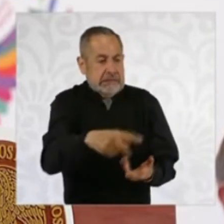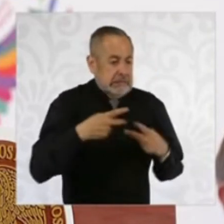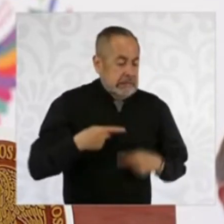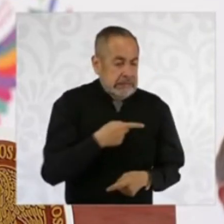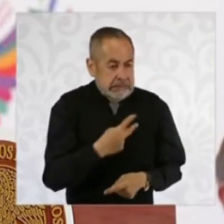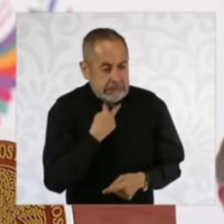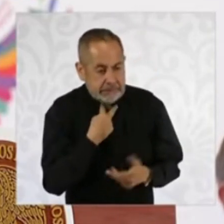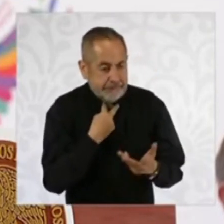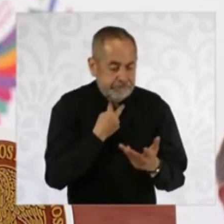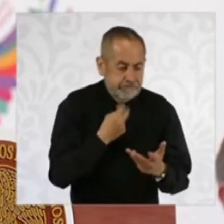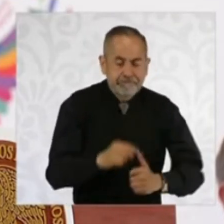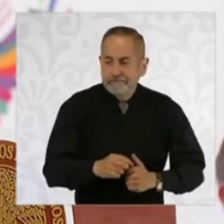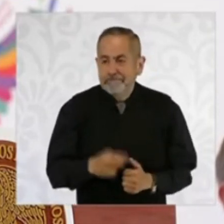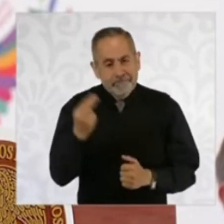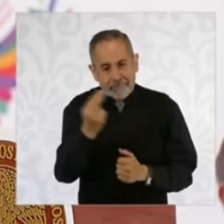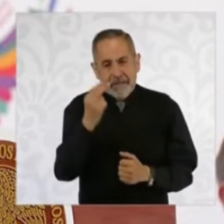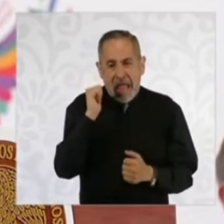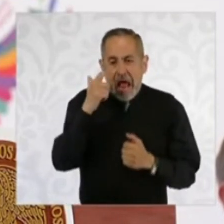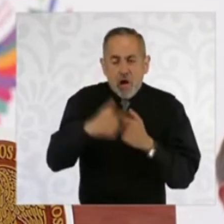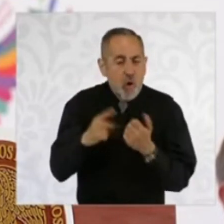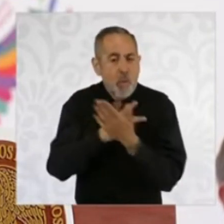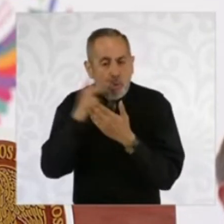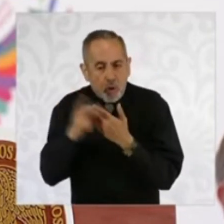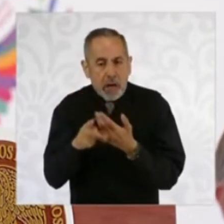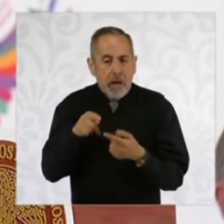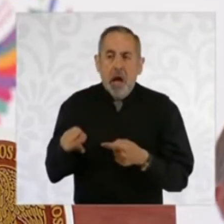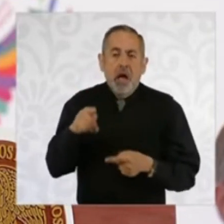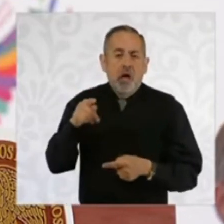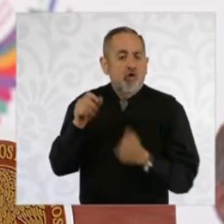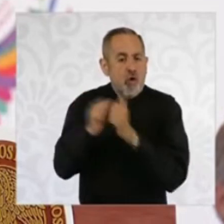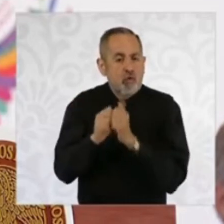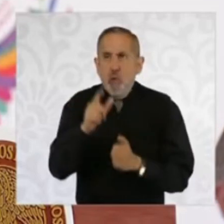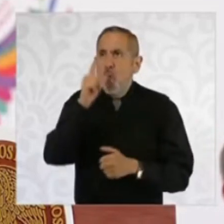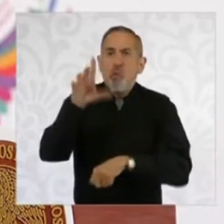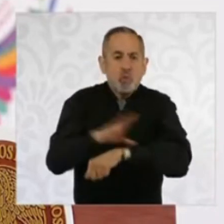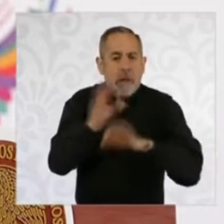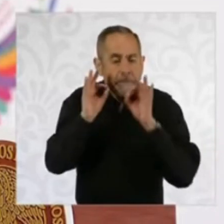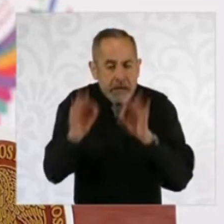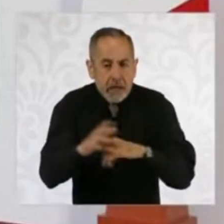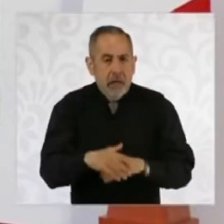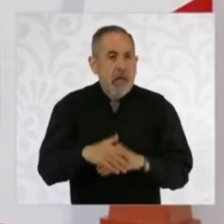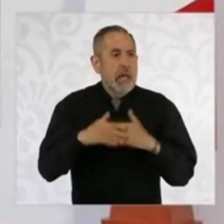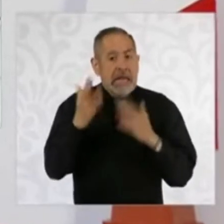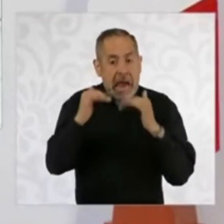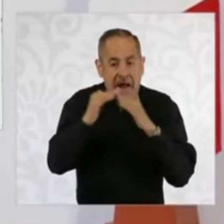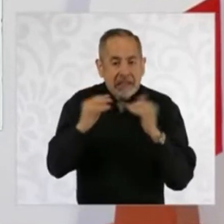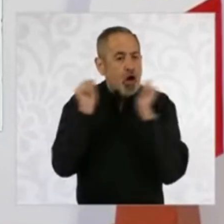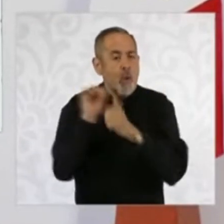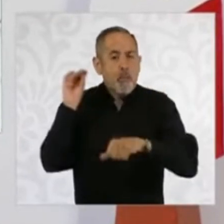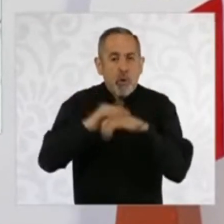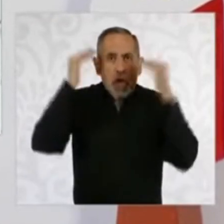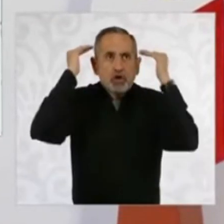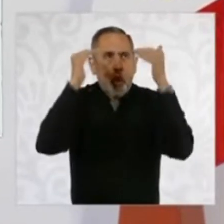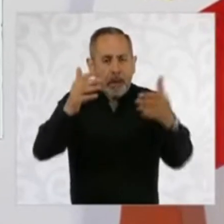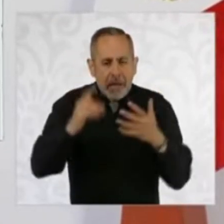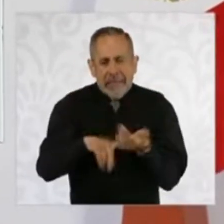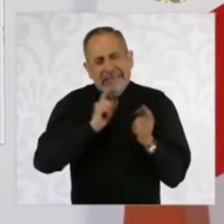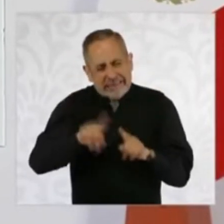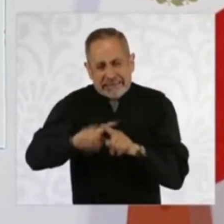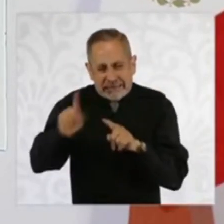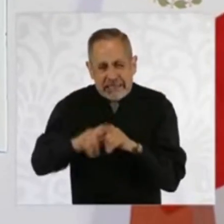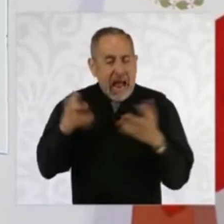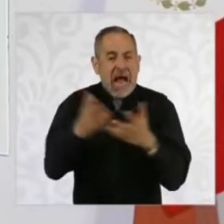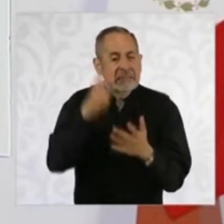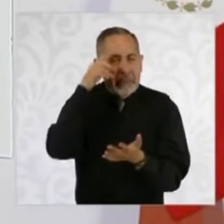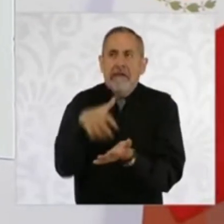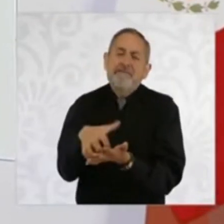Pero tiene que venir acompañado también de algunos otros programas de eficiencia, de sombras en las viviendas, distintas acciones que permitan que no